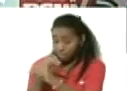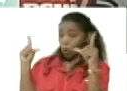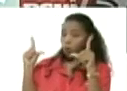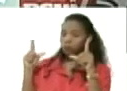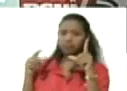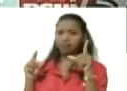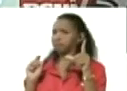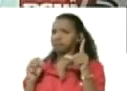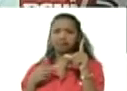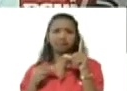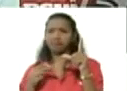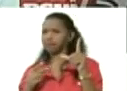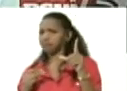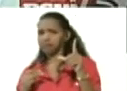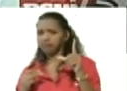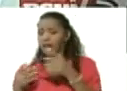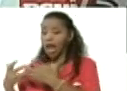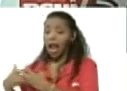nos sorprende. Estados Unidos,